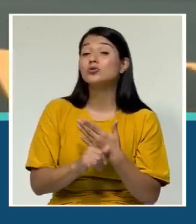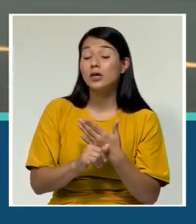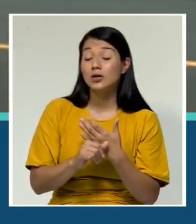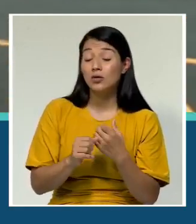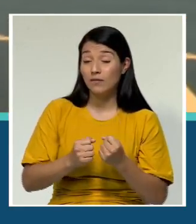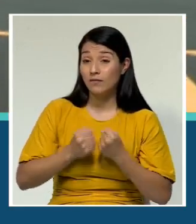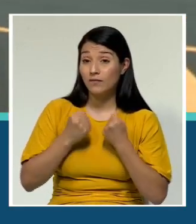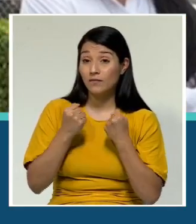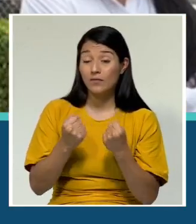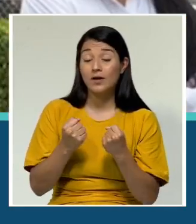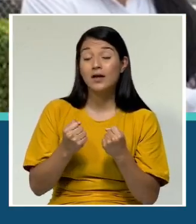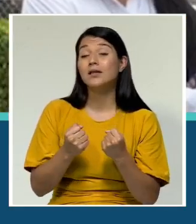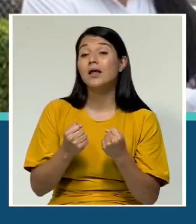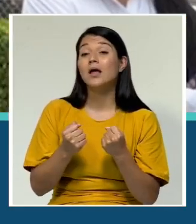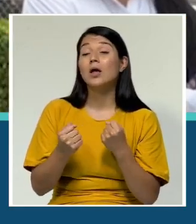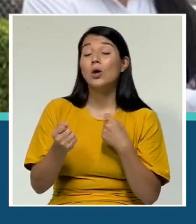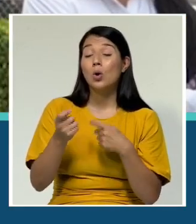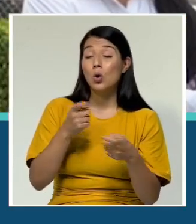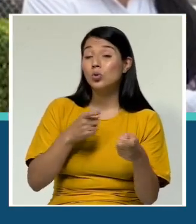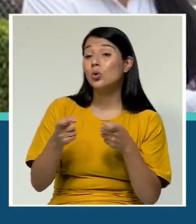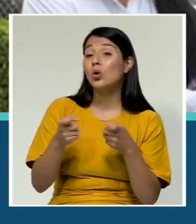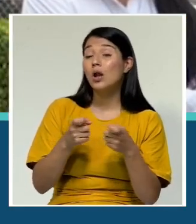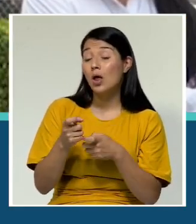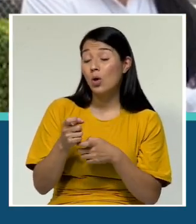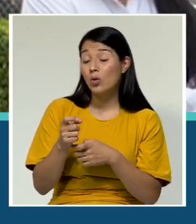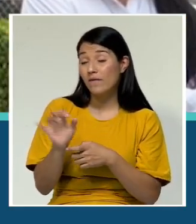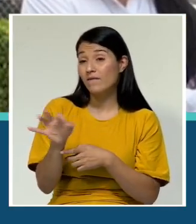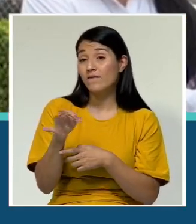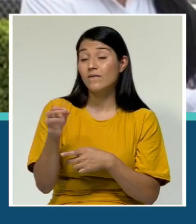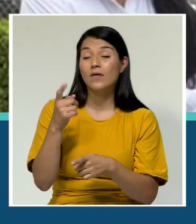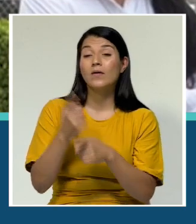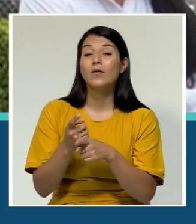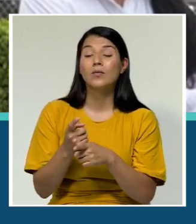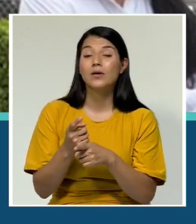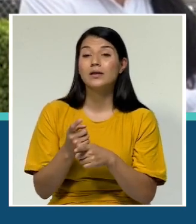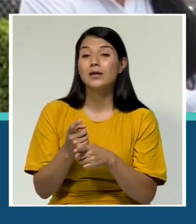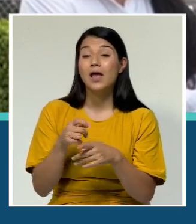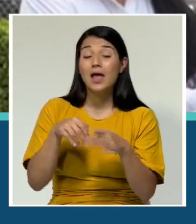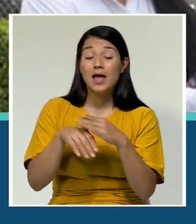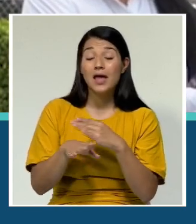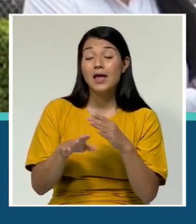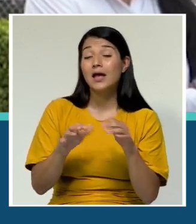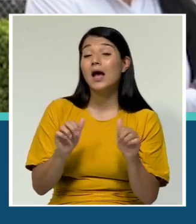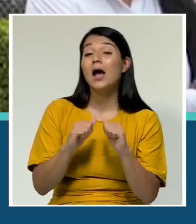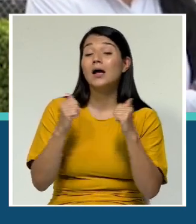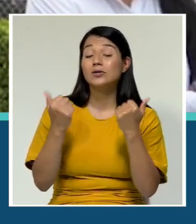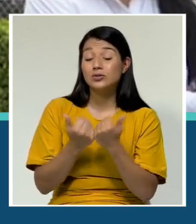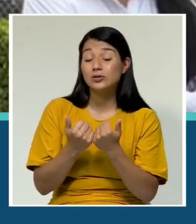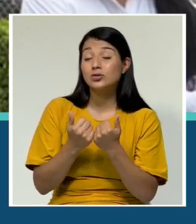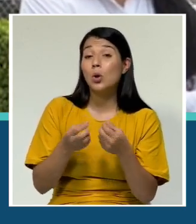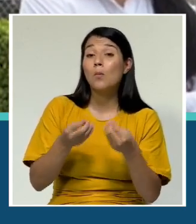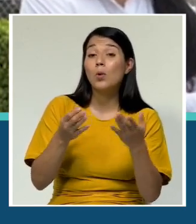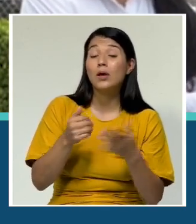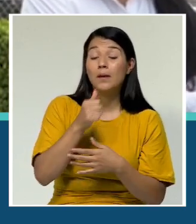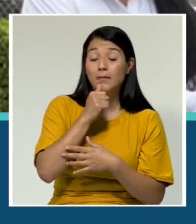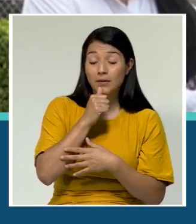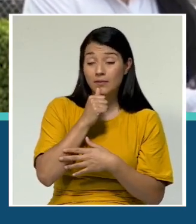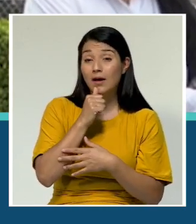años atrás. Chávez reconoció que uno de los retos más importantes será devolver la confianza de la ciudadanía en esta cartera.